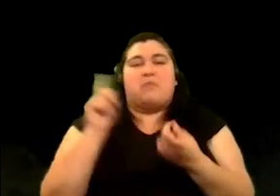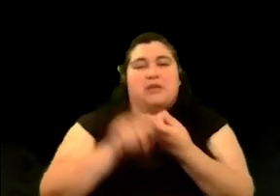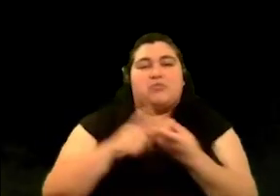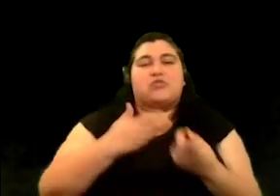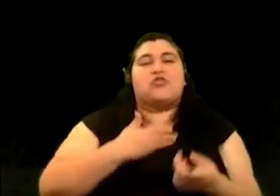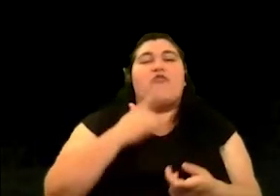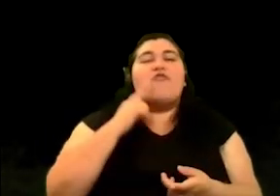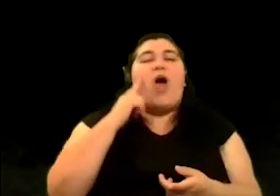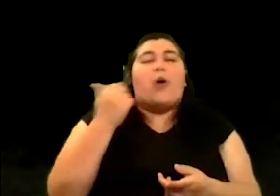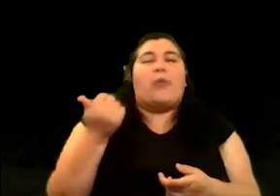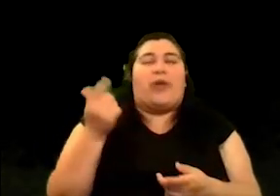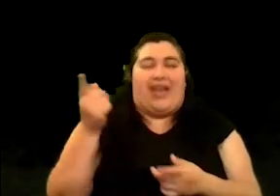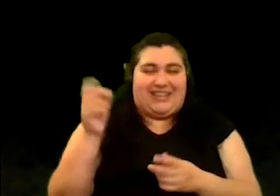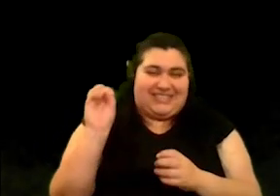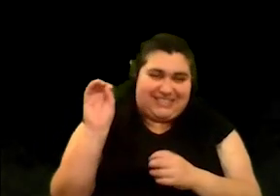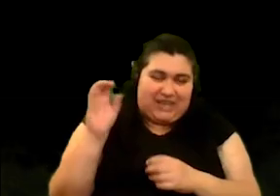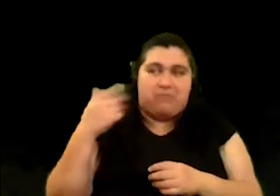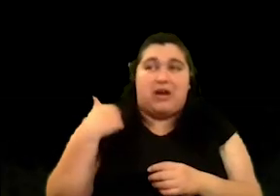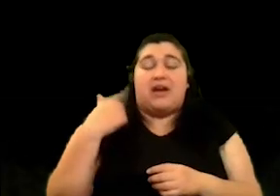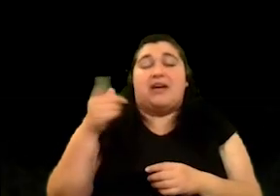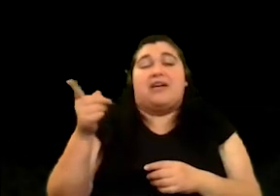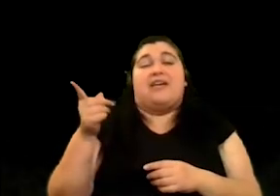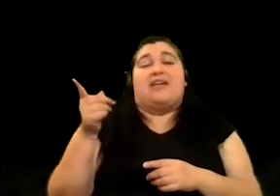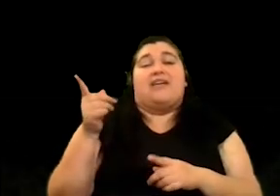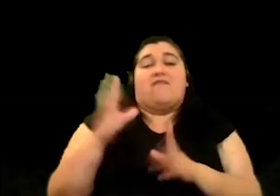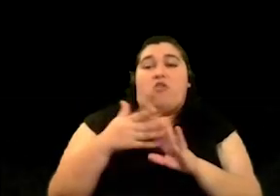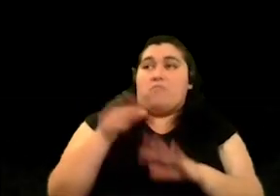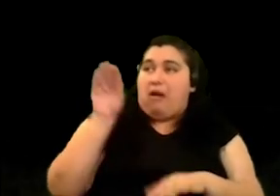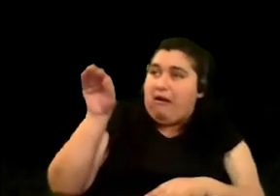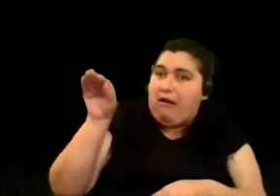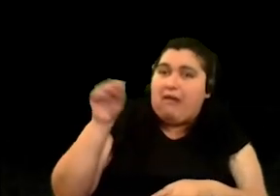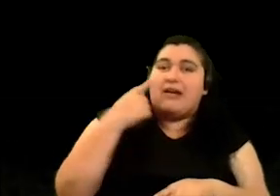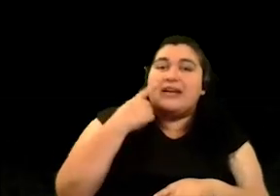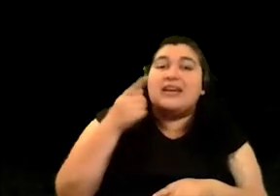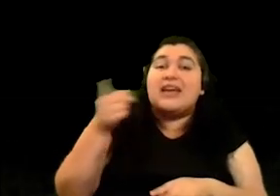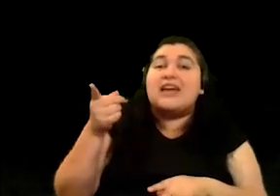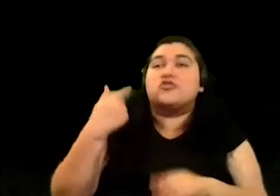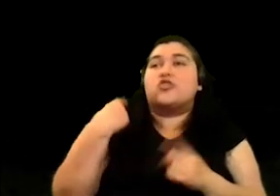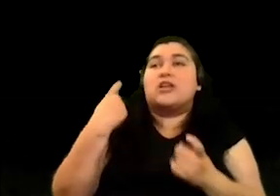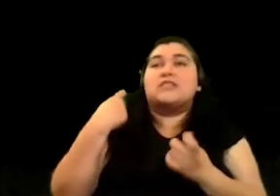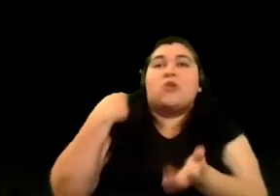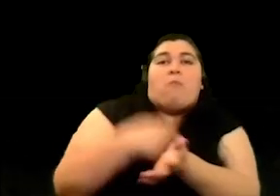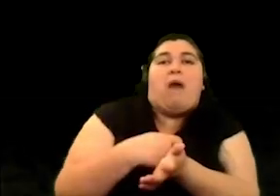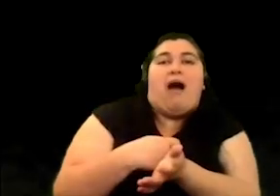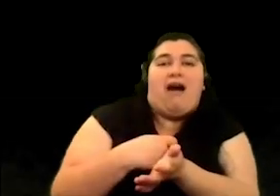Flavia, escúchame una cosa. Yo necesitaba colgarme esto.